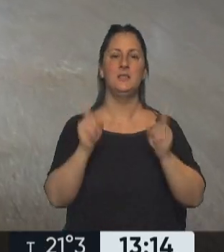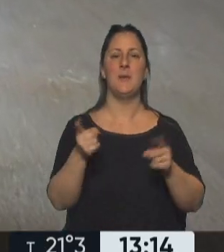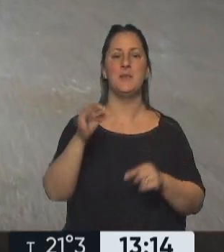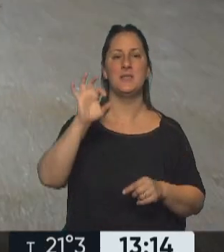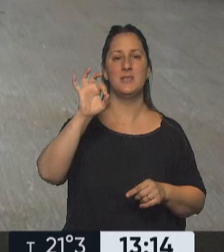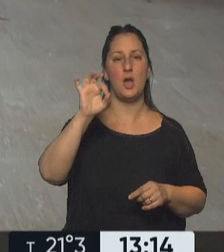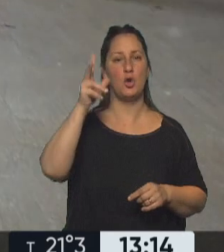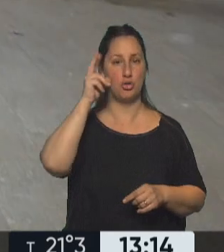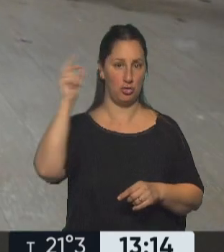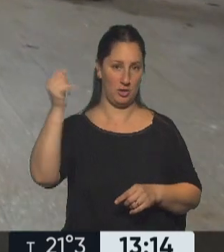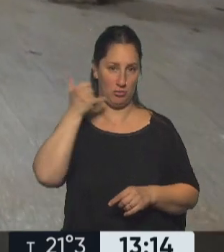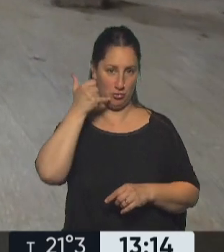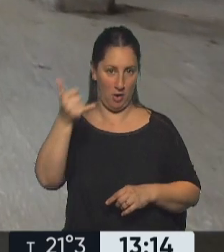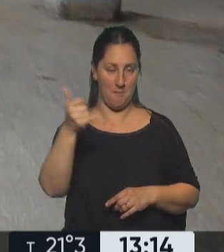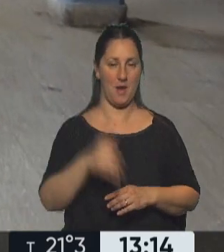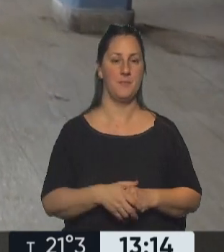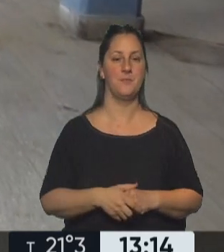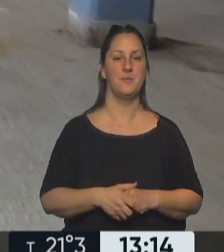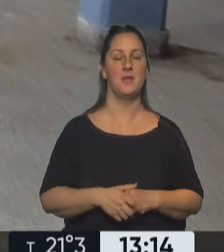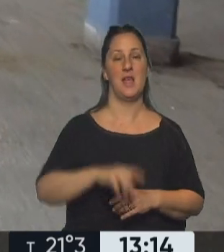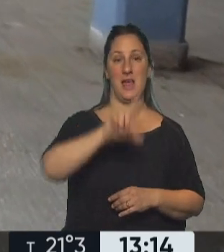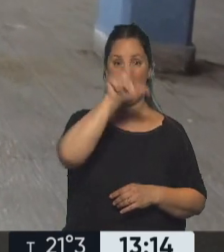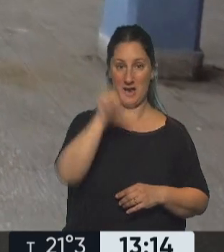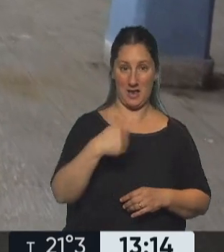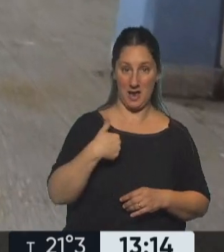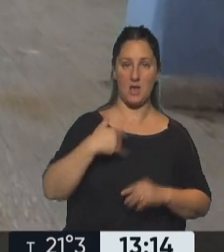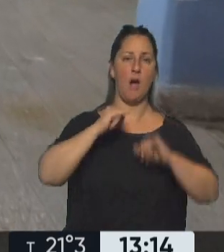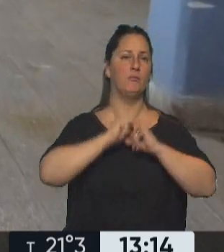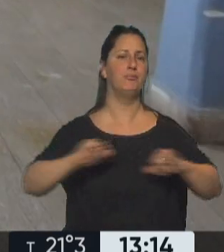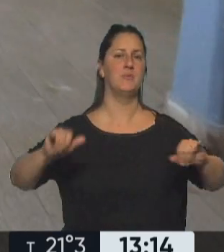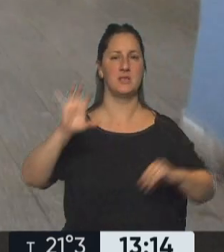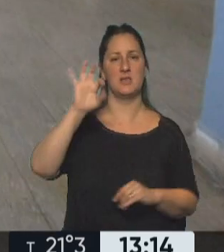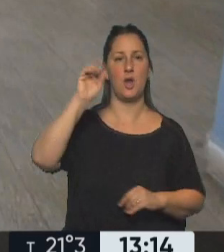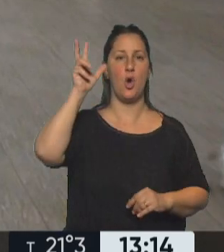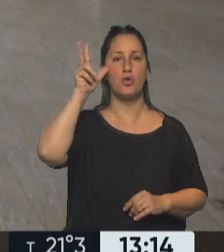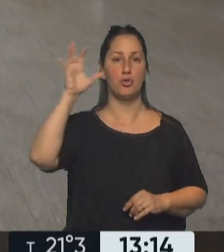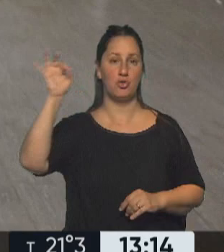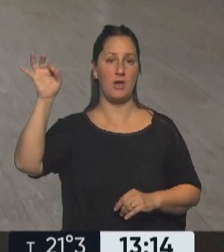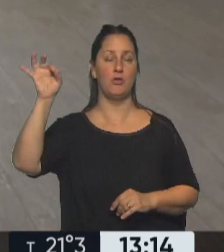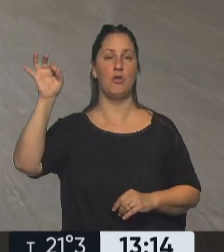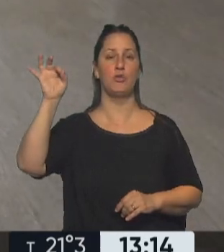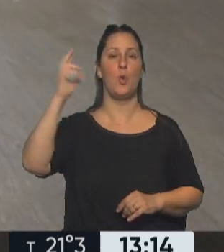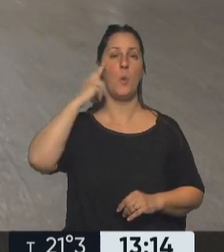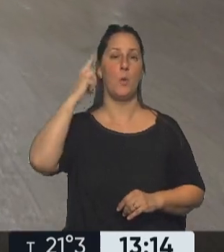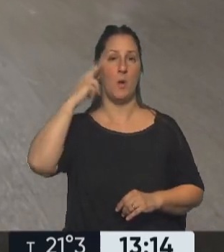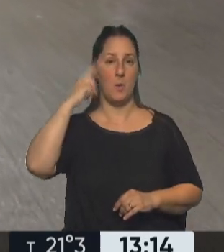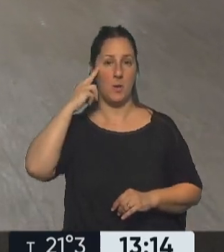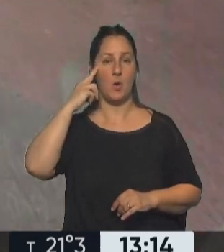al 0800. Desde el nivel nacional hemos lanzado un 0800, que es el